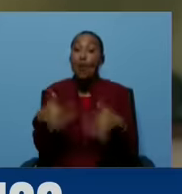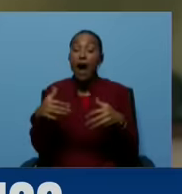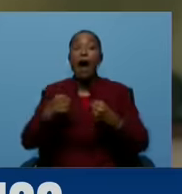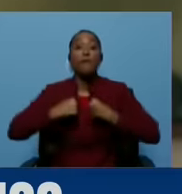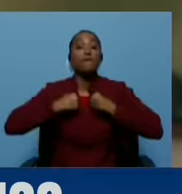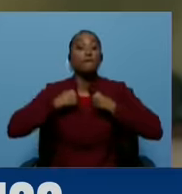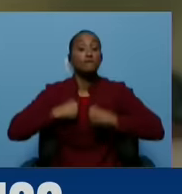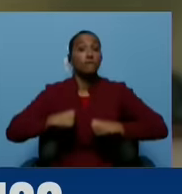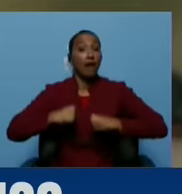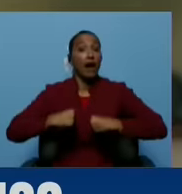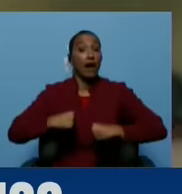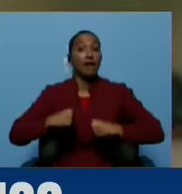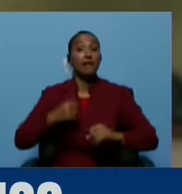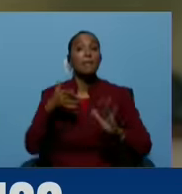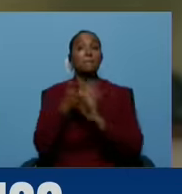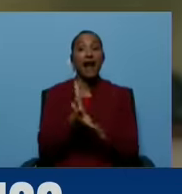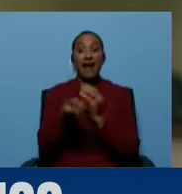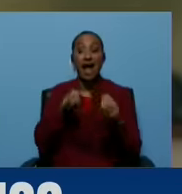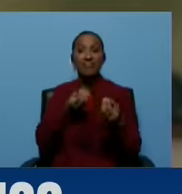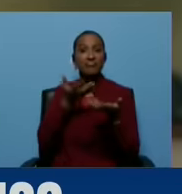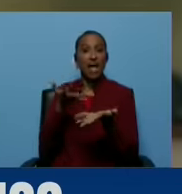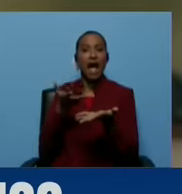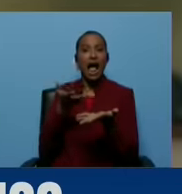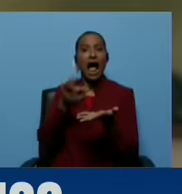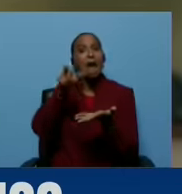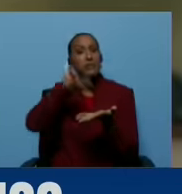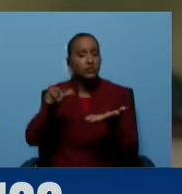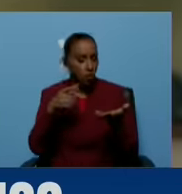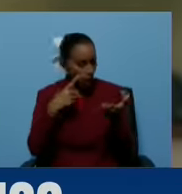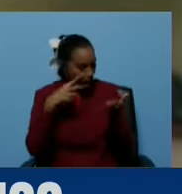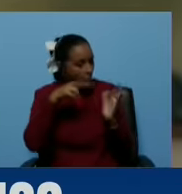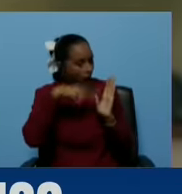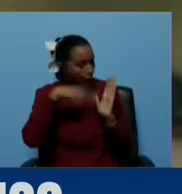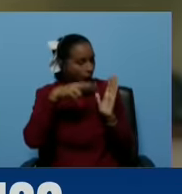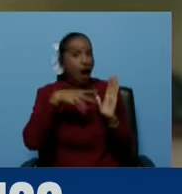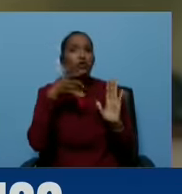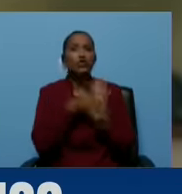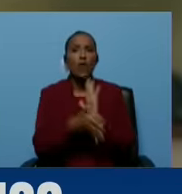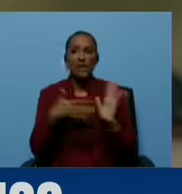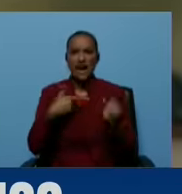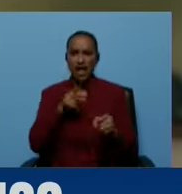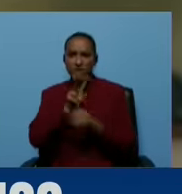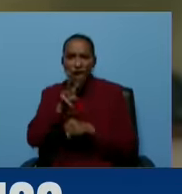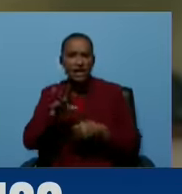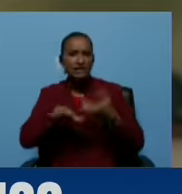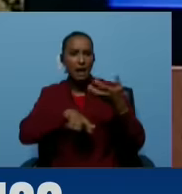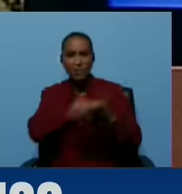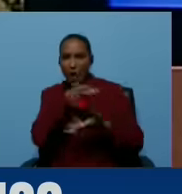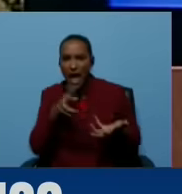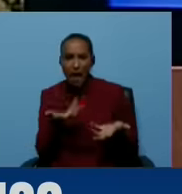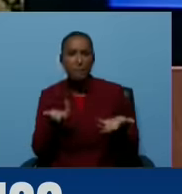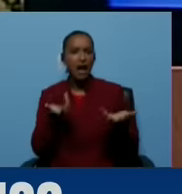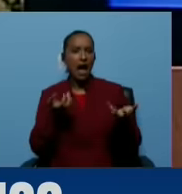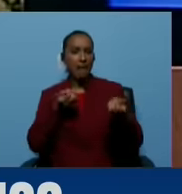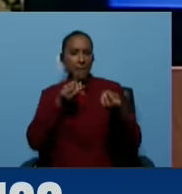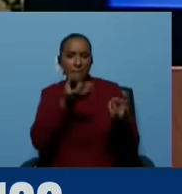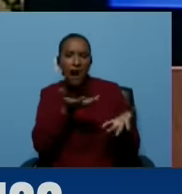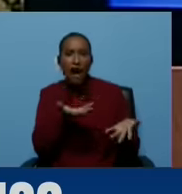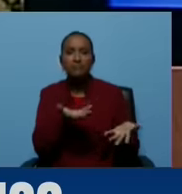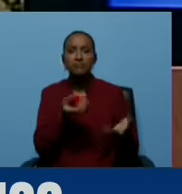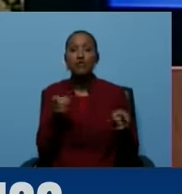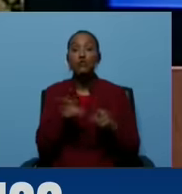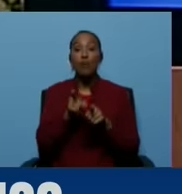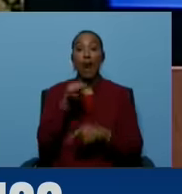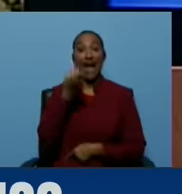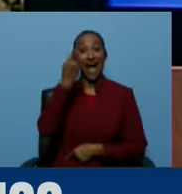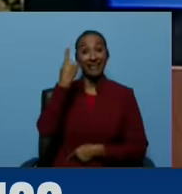causar violencia masiva. Ayer veíamos cómo Israel utilizaba la red